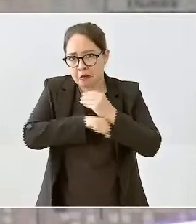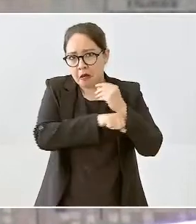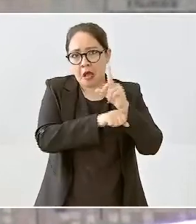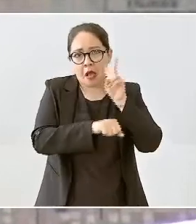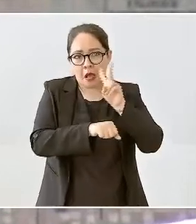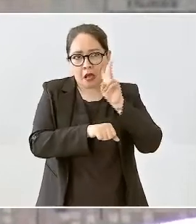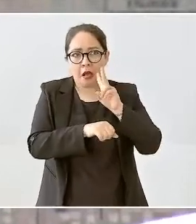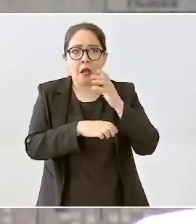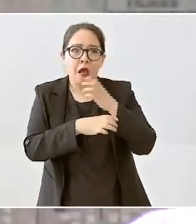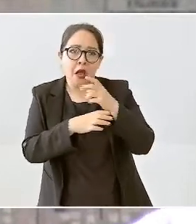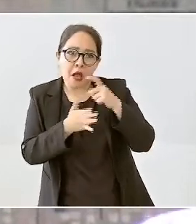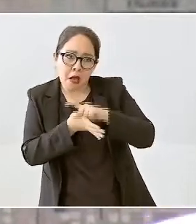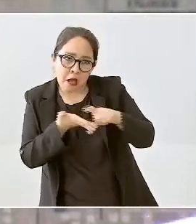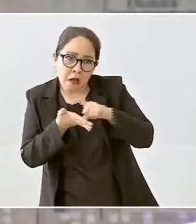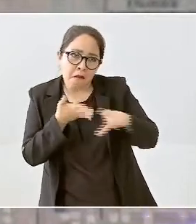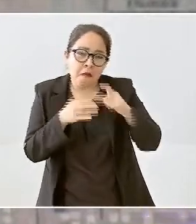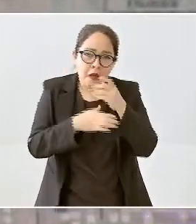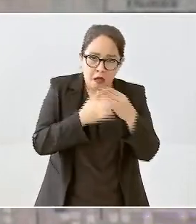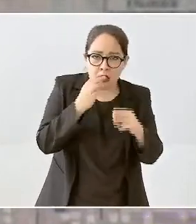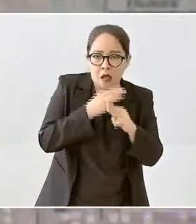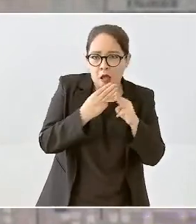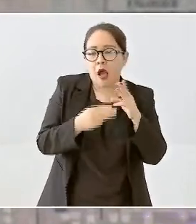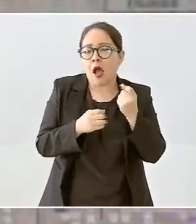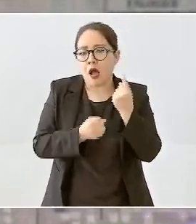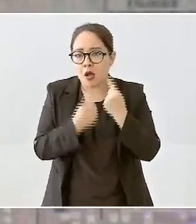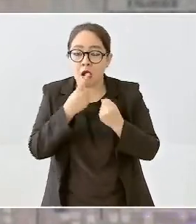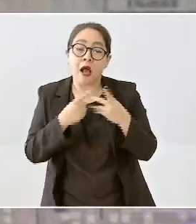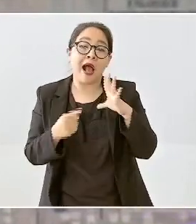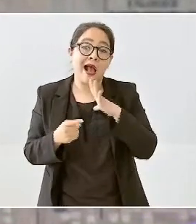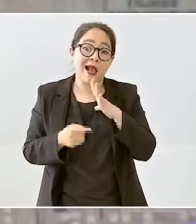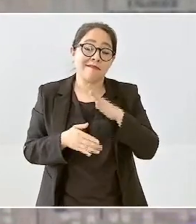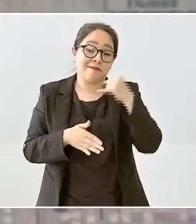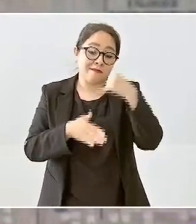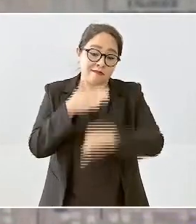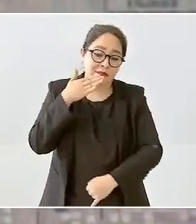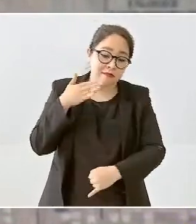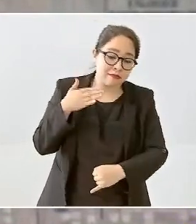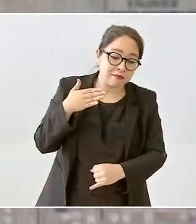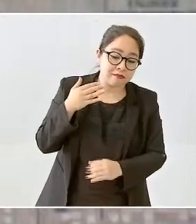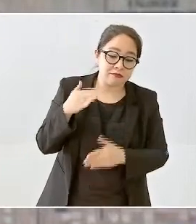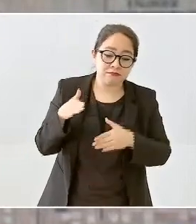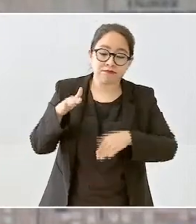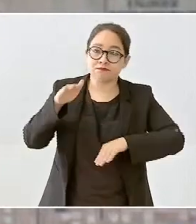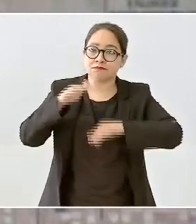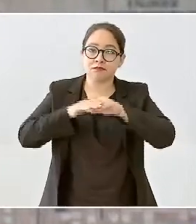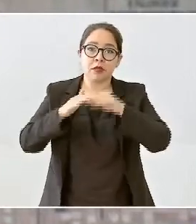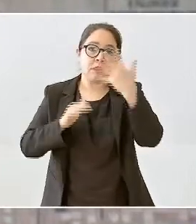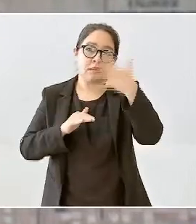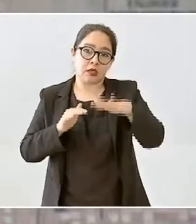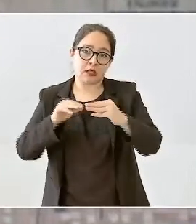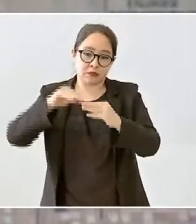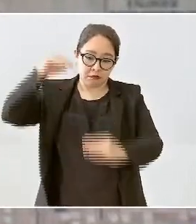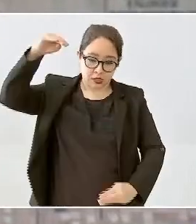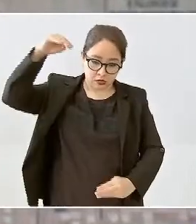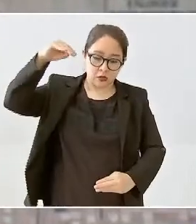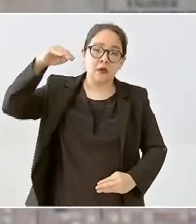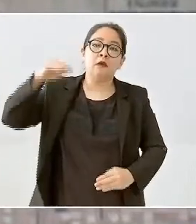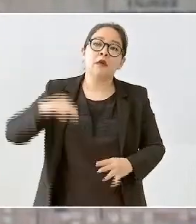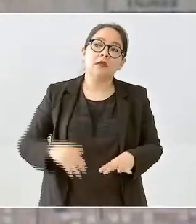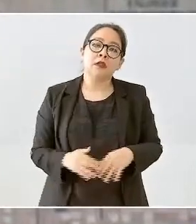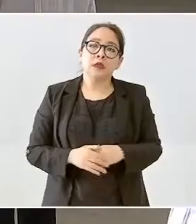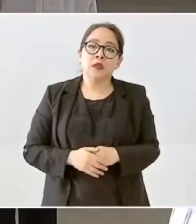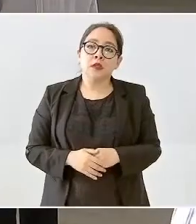equipo. Este puerto tiene limitantes en su profundidad, tiene 10 metros de profundidad, y